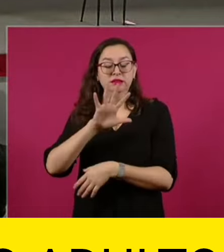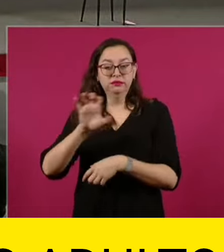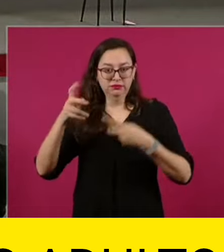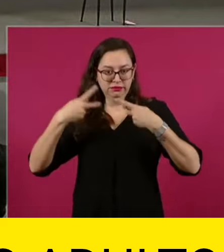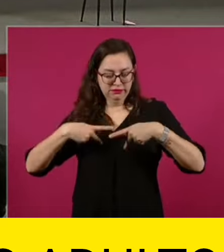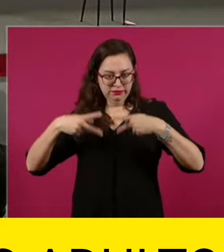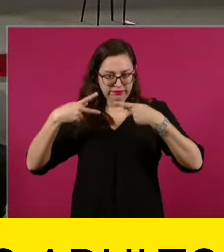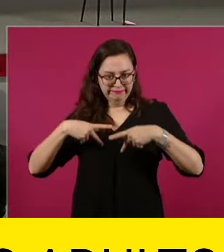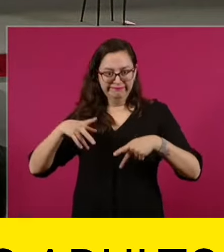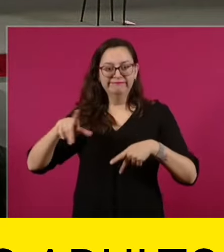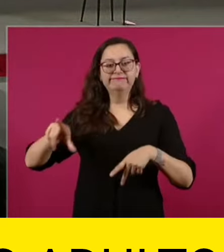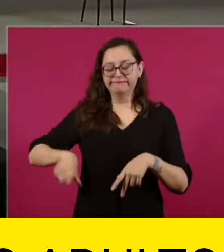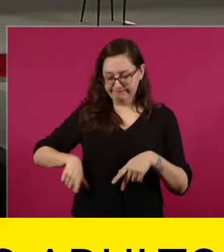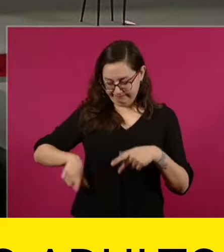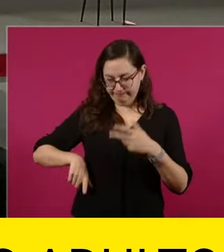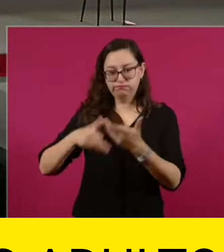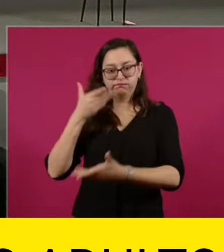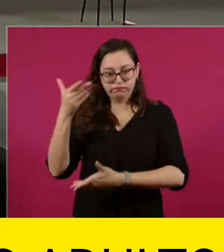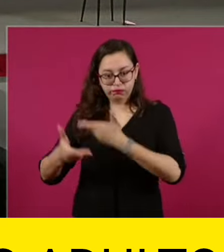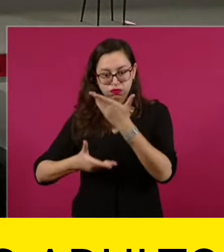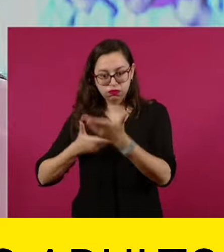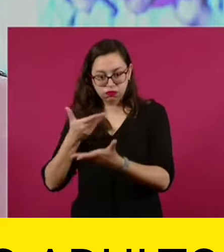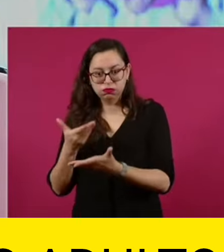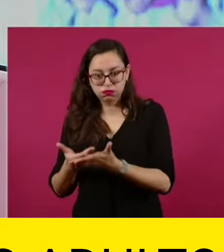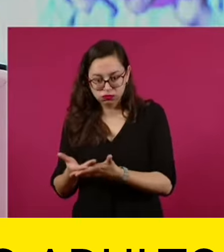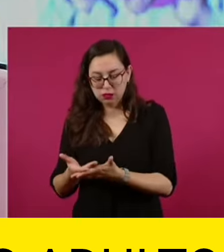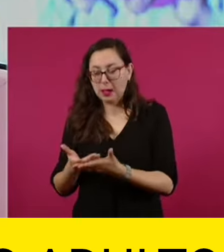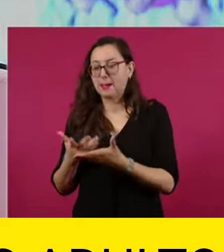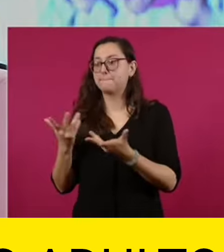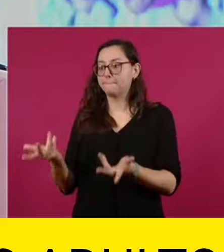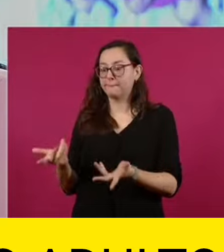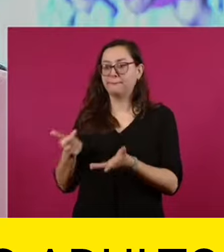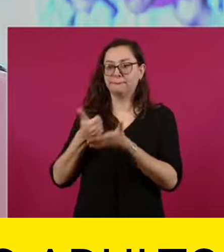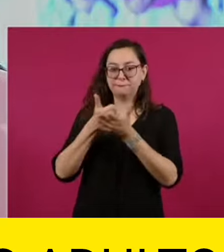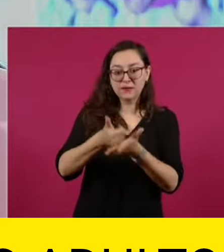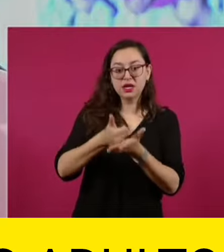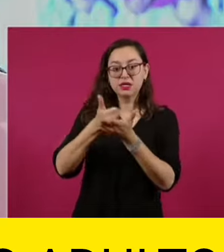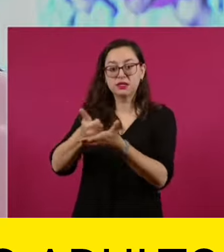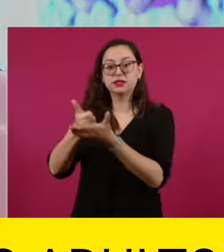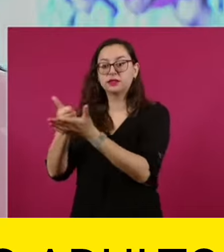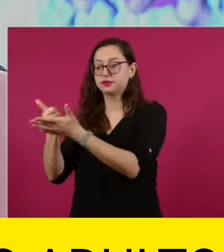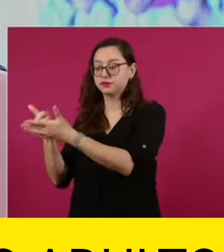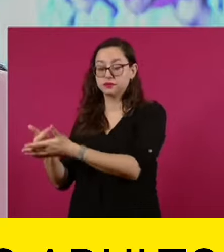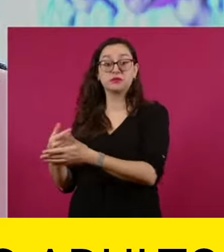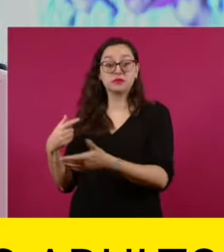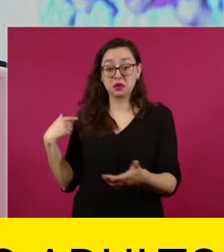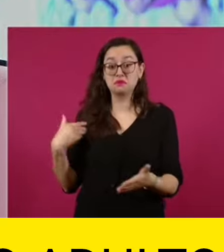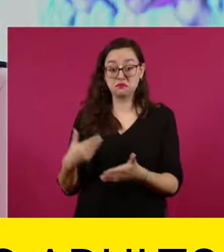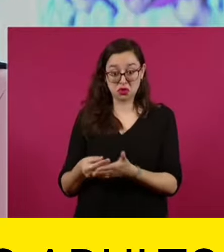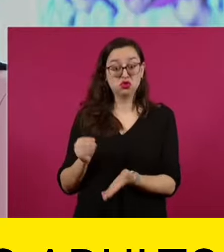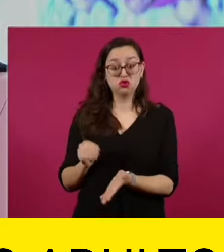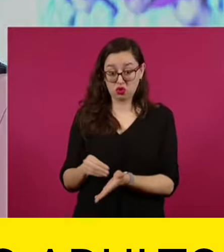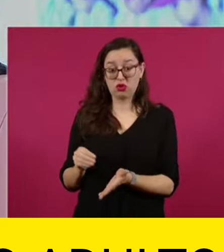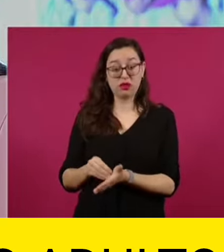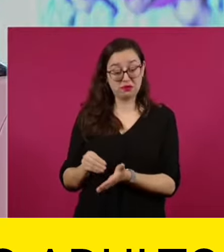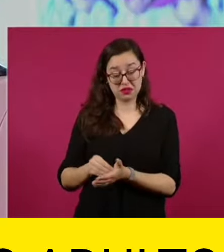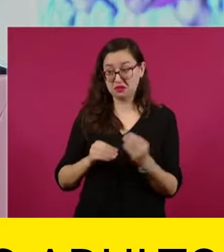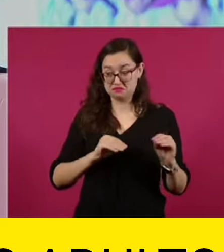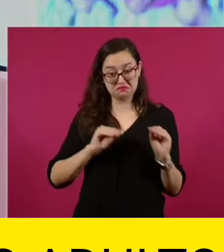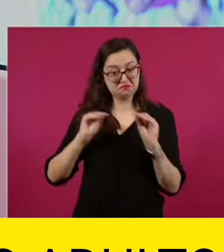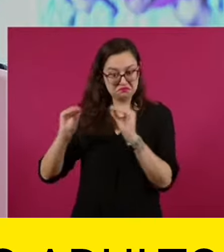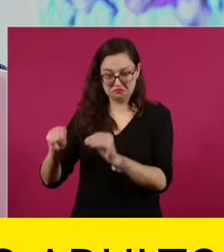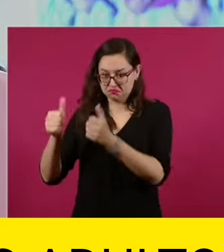del Grupo de Trabajo de Servidores de la Nación. Desde ese día y hasta la fecha continuamos en Acapulco,